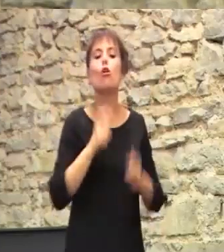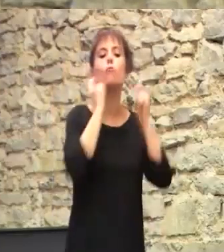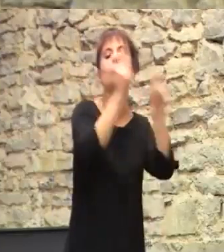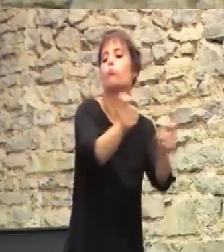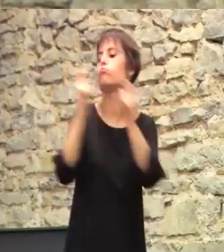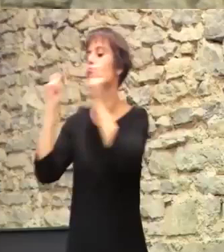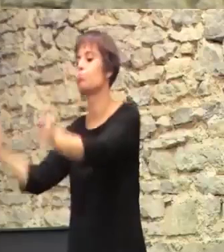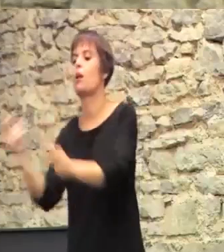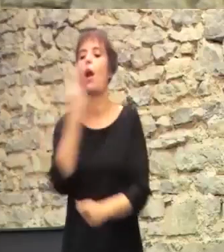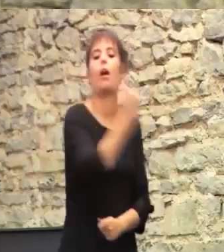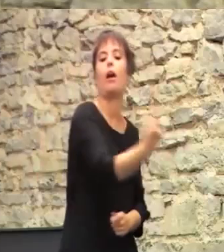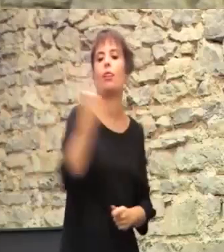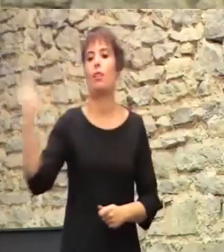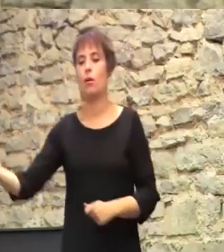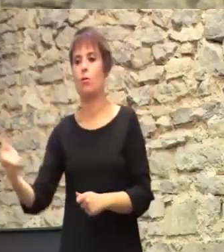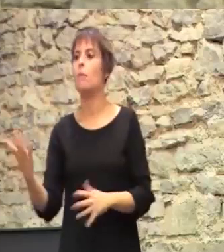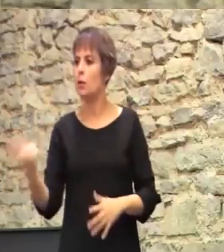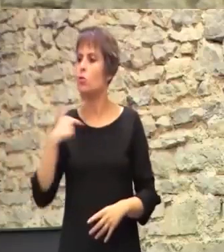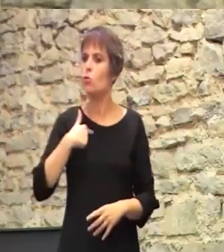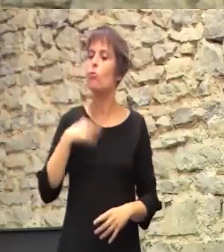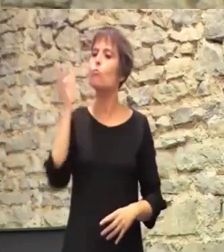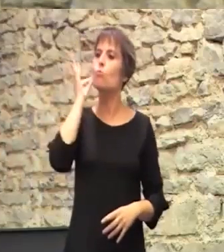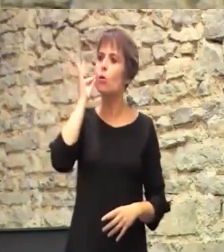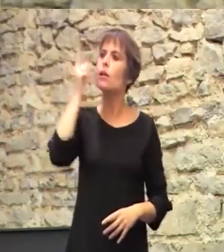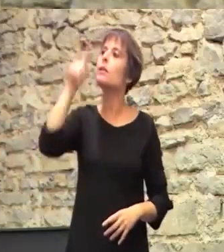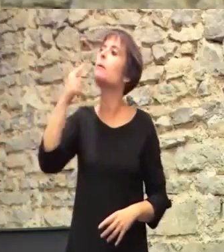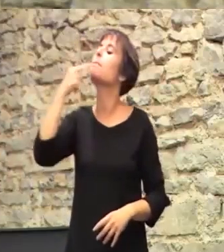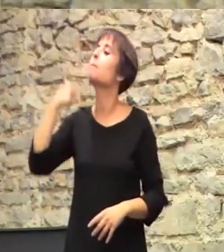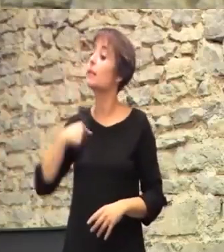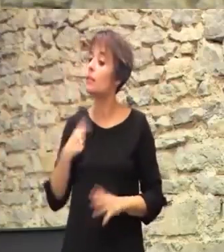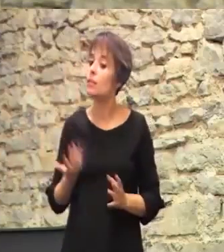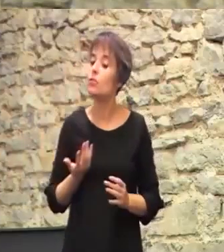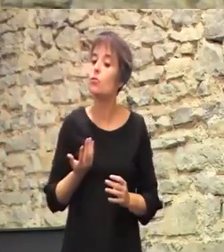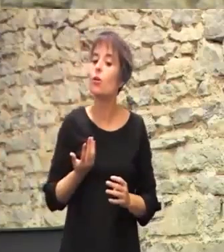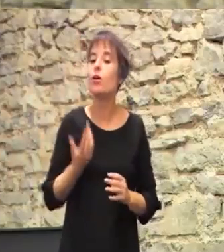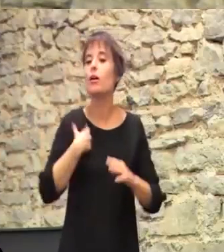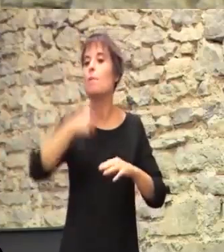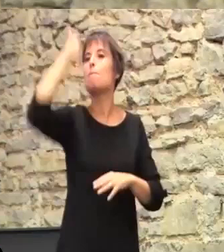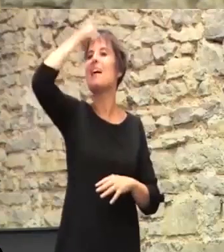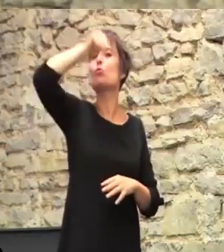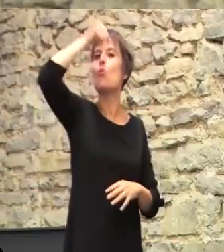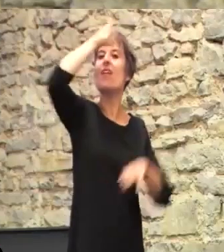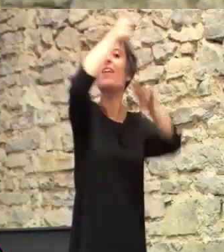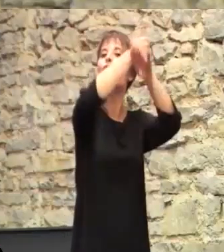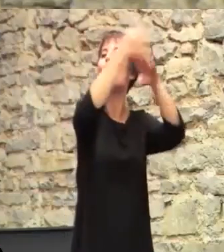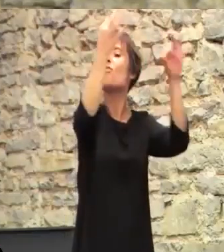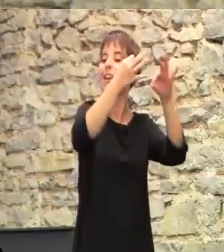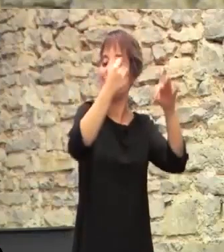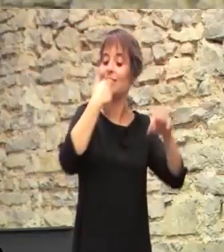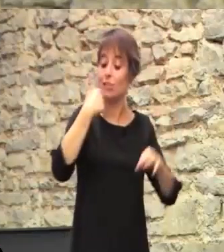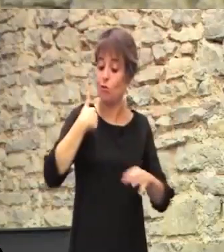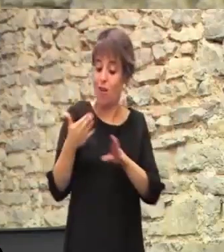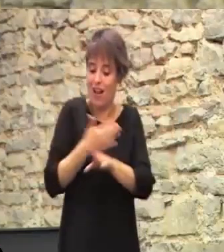una y a cada uno pero a mí también como mujer me han dicho que es la masculinidad si yo no trabajo en